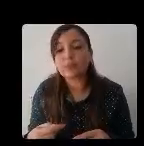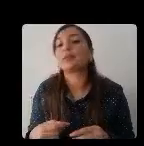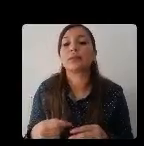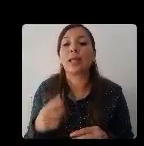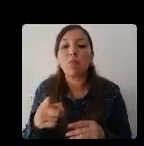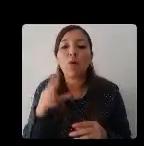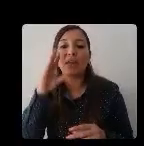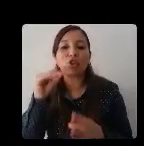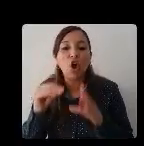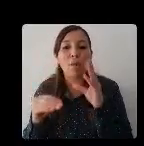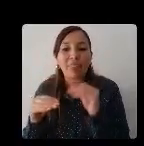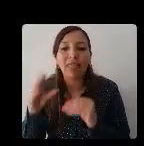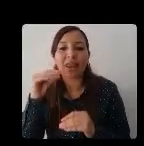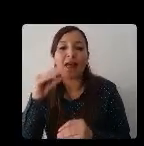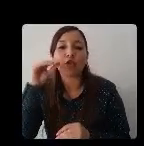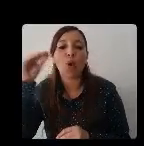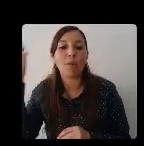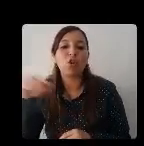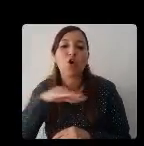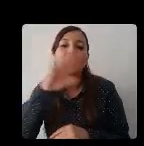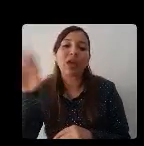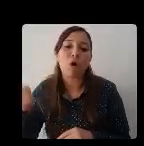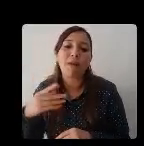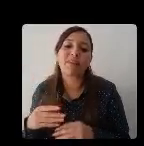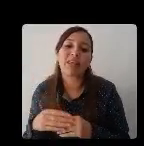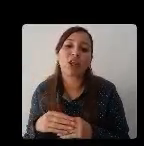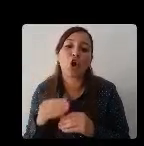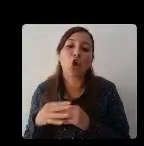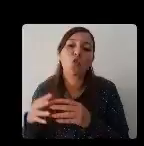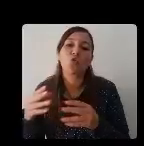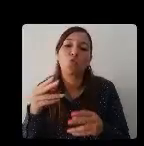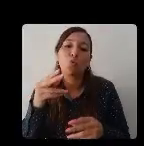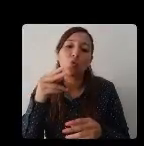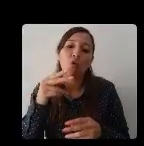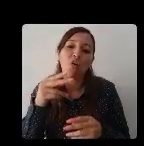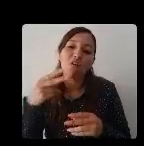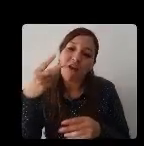el, ¿qué te digo? El Instagram, ¿cómo El nos encontramos Instagram en es. Instagram?